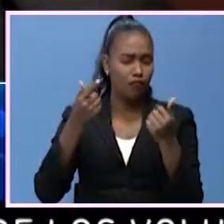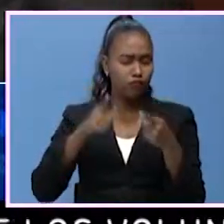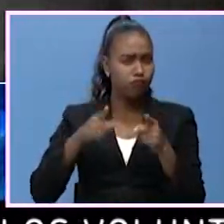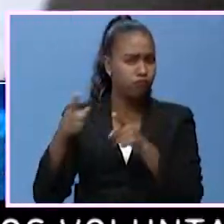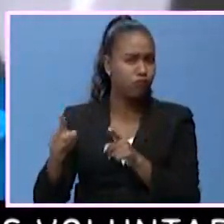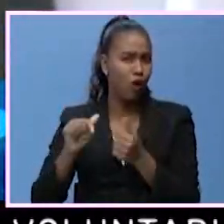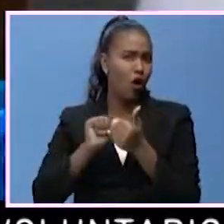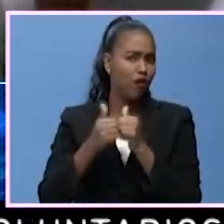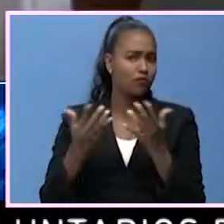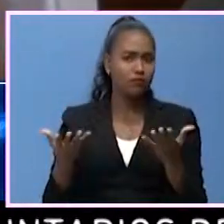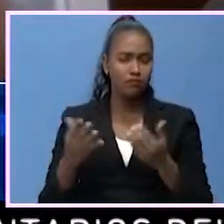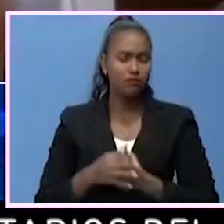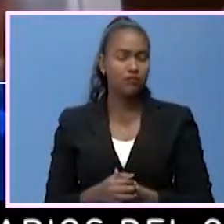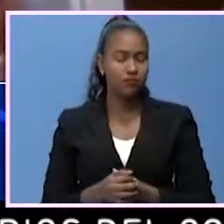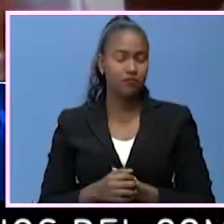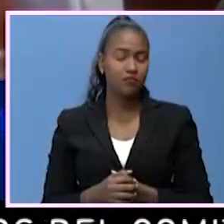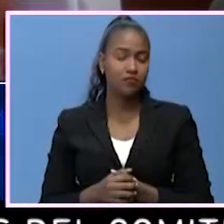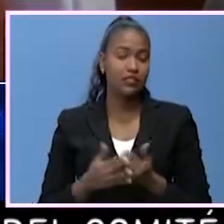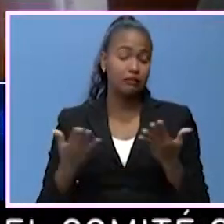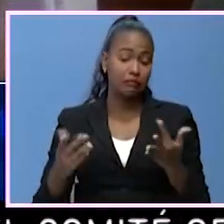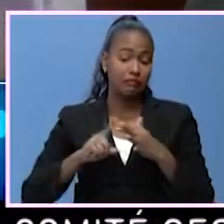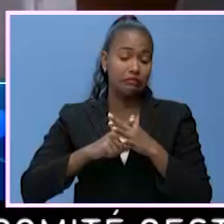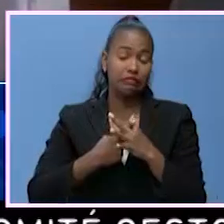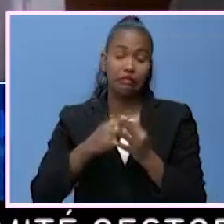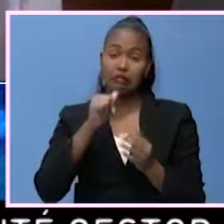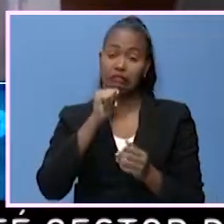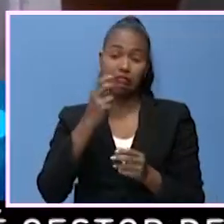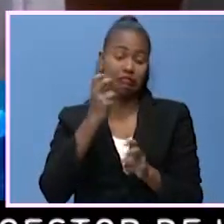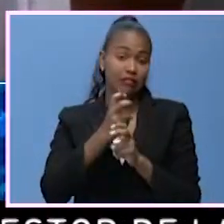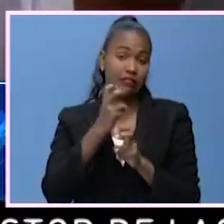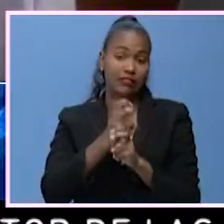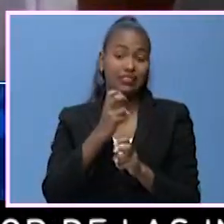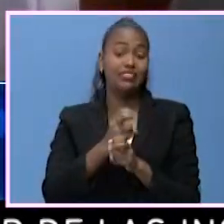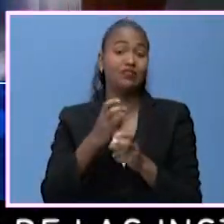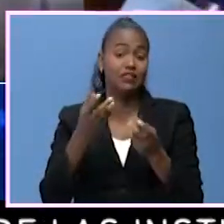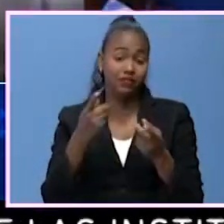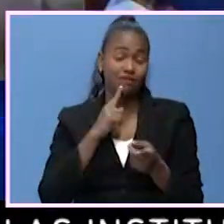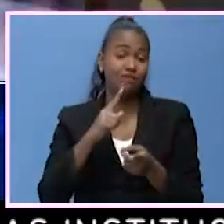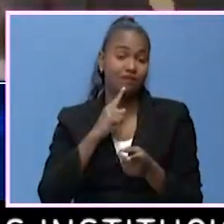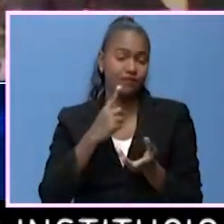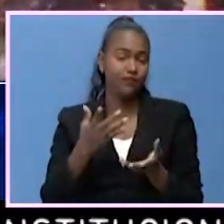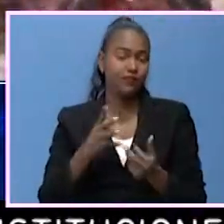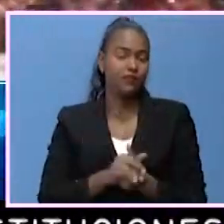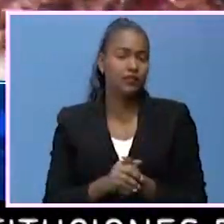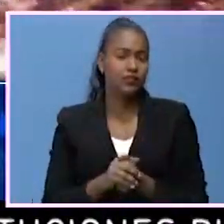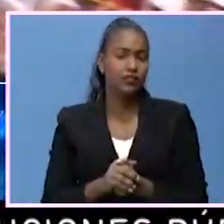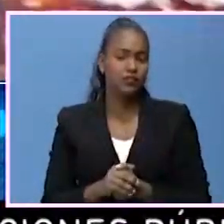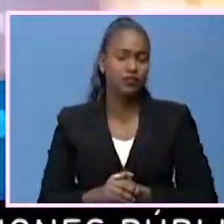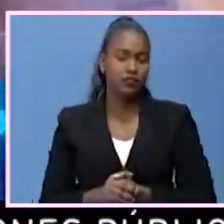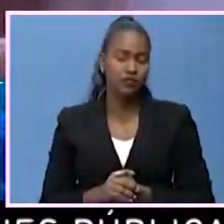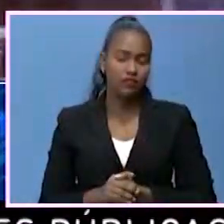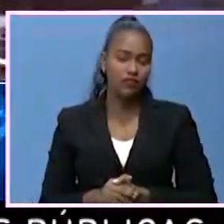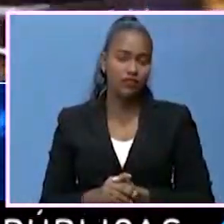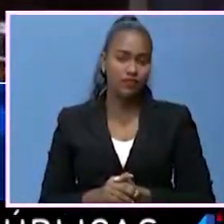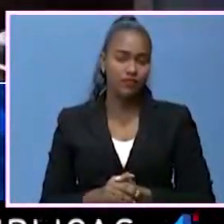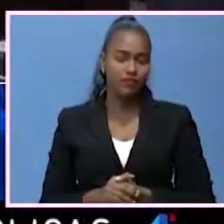negocio? Bueno, al inicio no fue fácil, una batalla dura. Cuéntame un poquito. La cual,